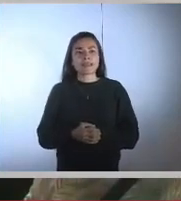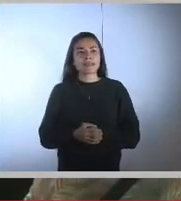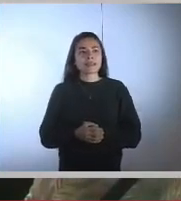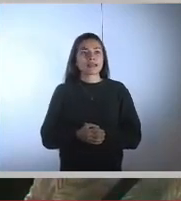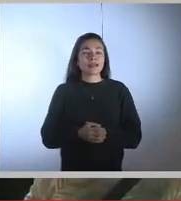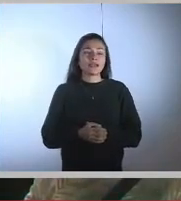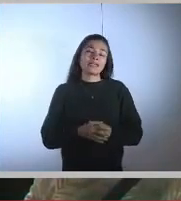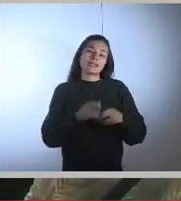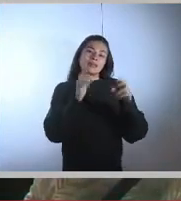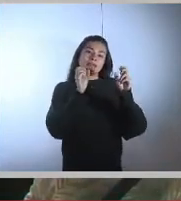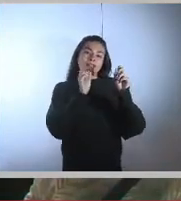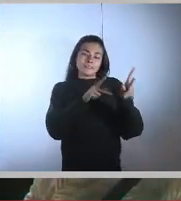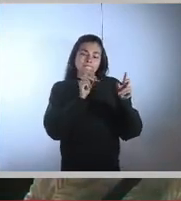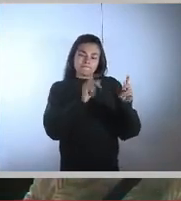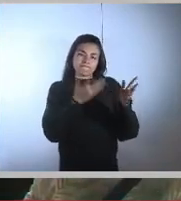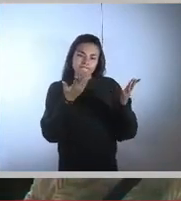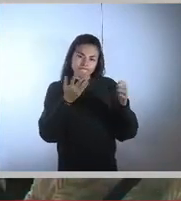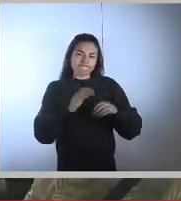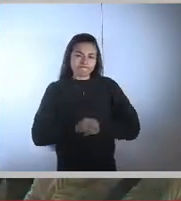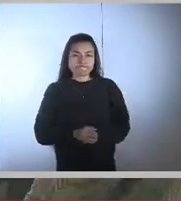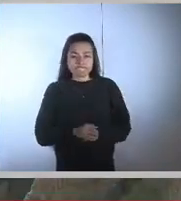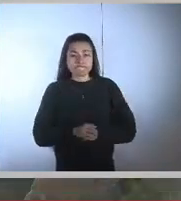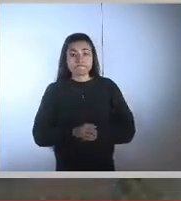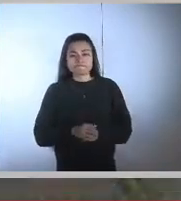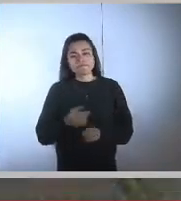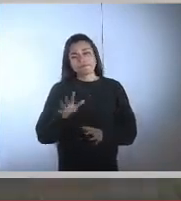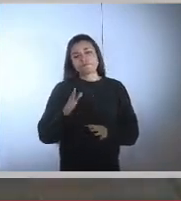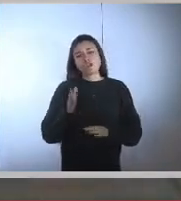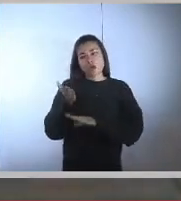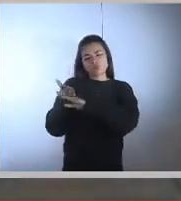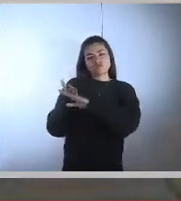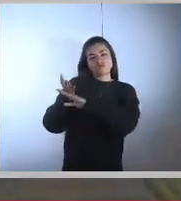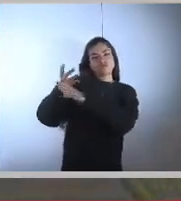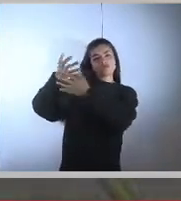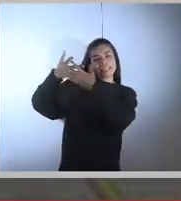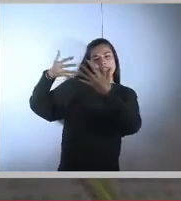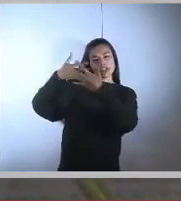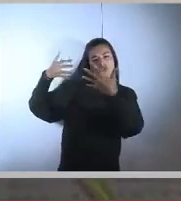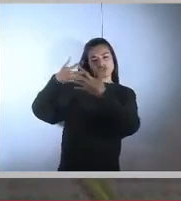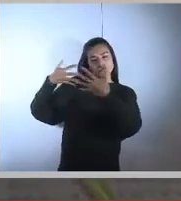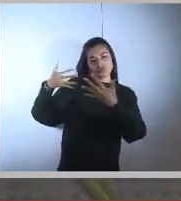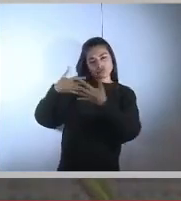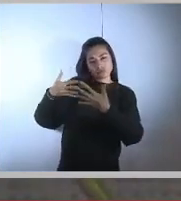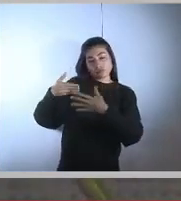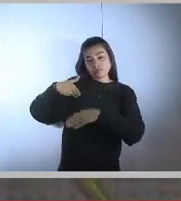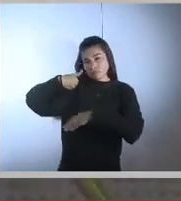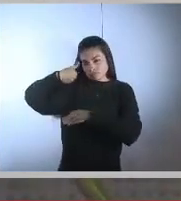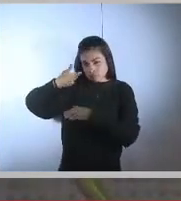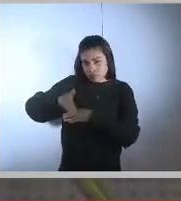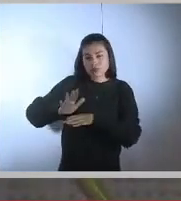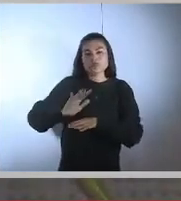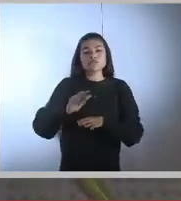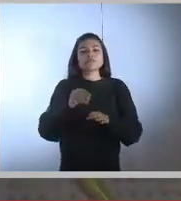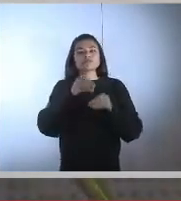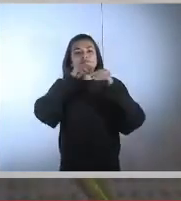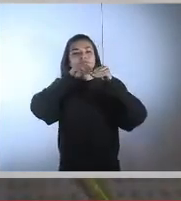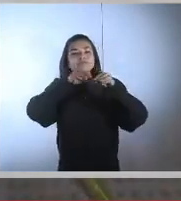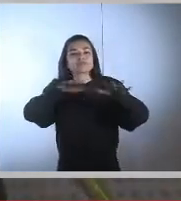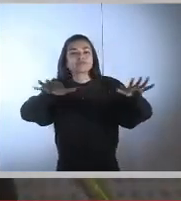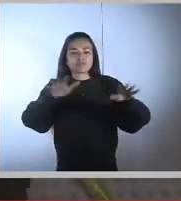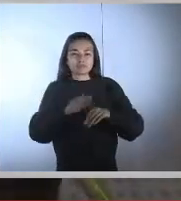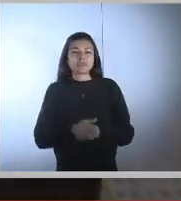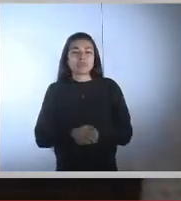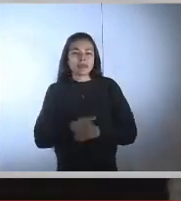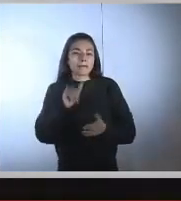En todo caso, vamos a pedirle un texto que lo vamos a compartir como las memorias